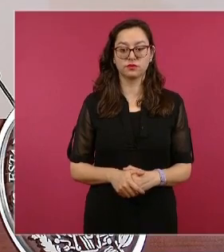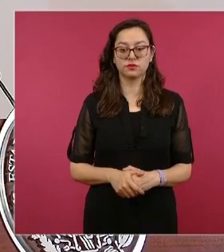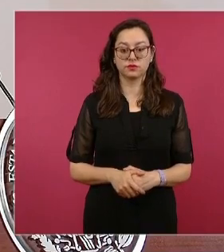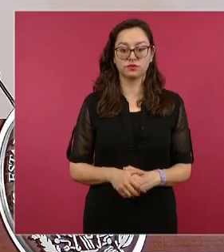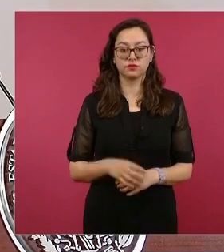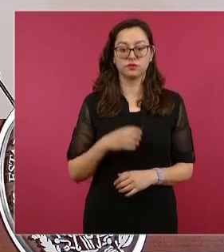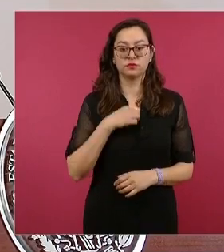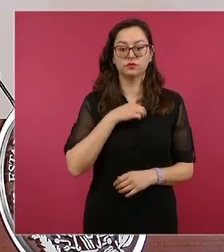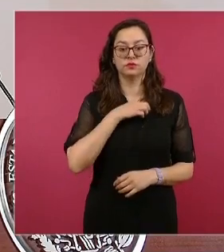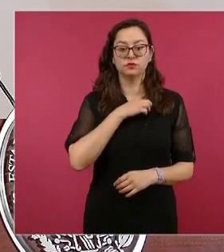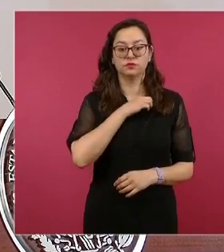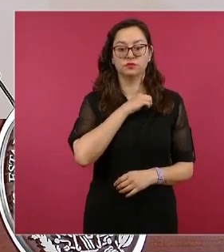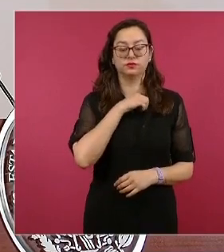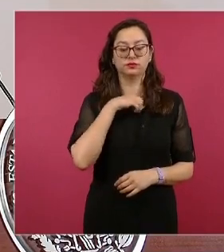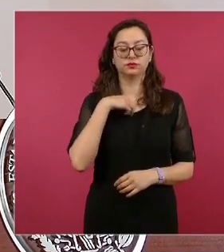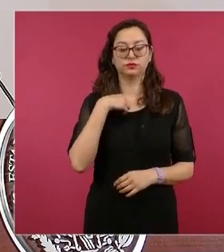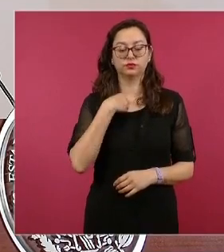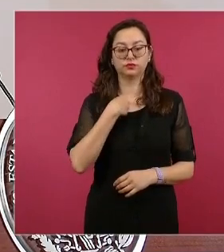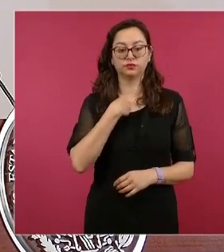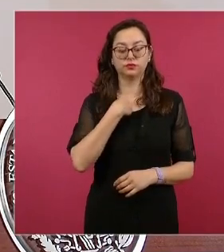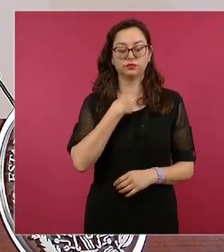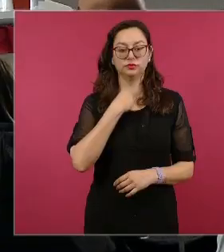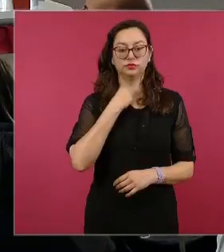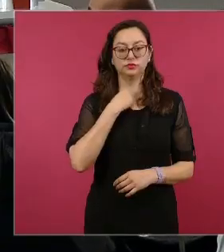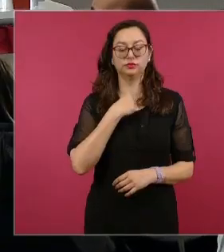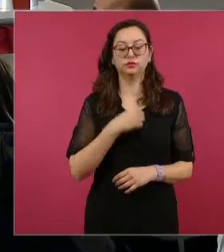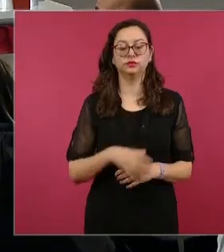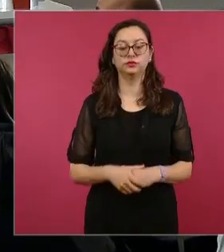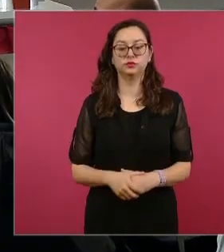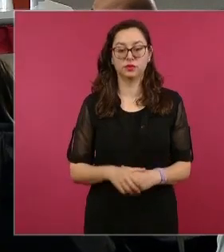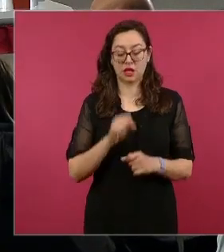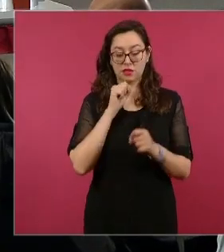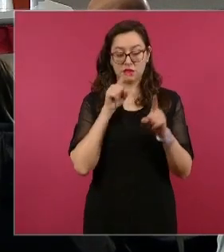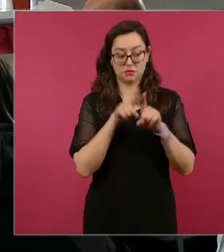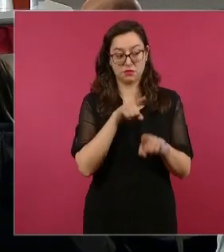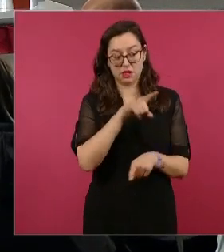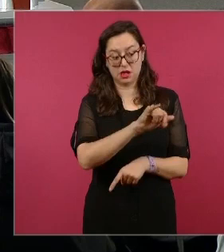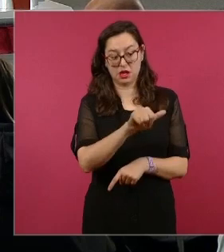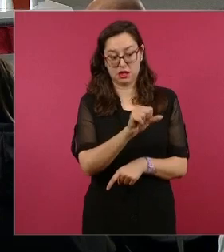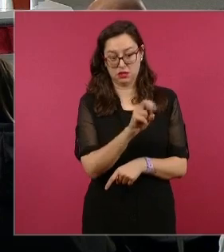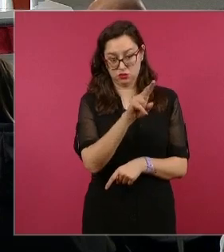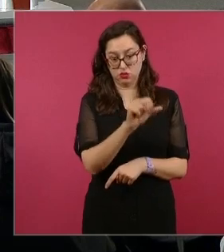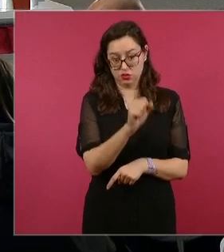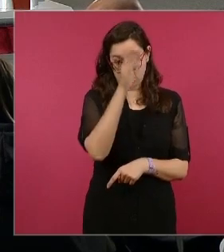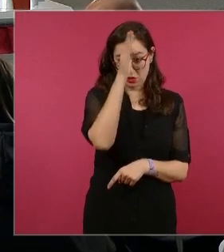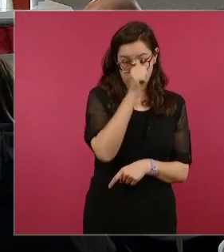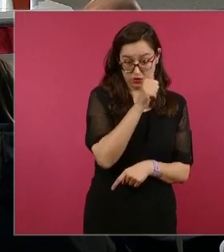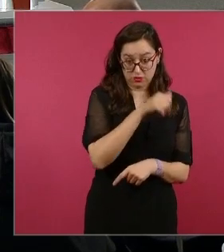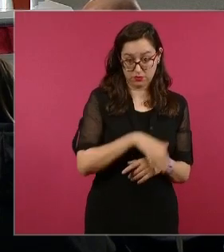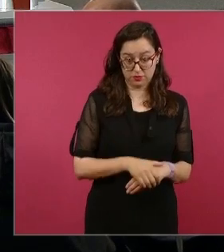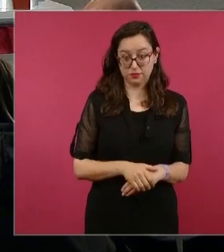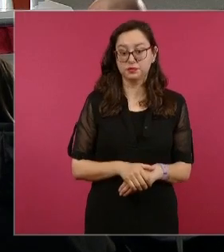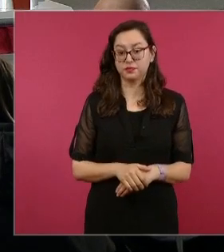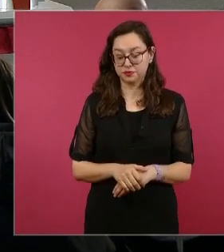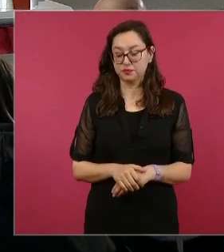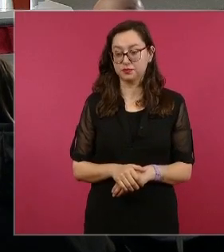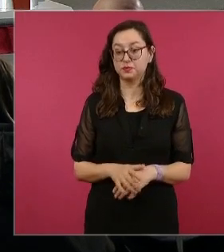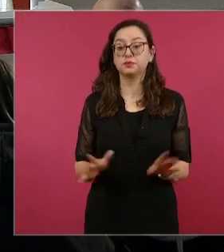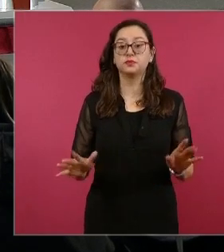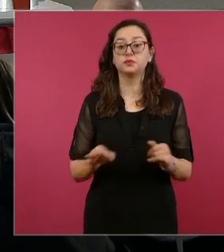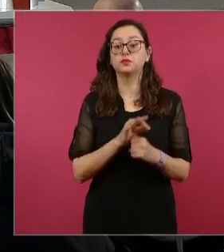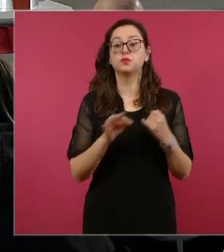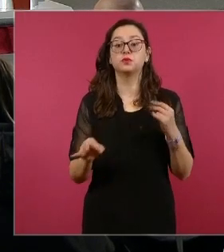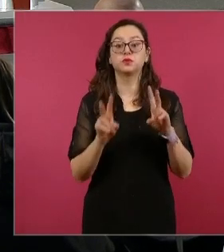con Jesús se ponen de acuerdo. Ok, y ya mi último tema. Presidente, en unos días iniciarán campañas locales